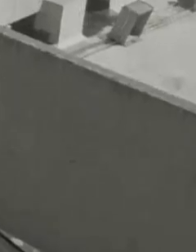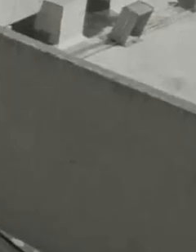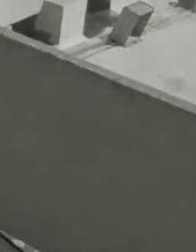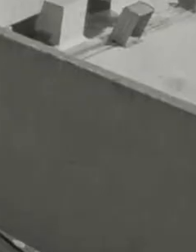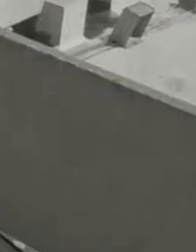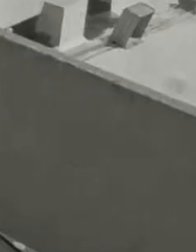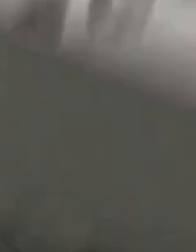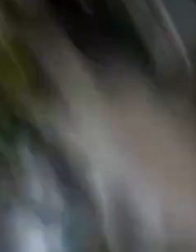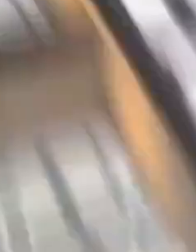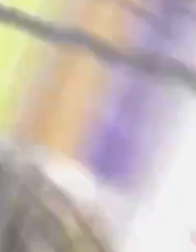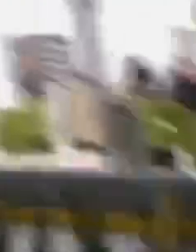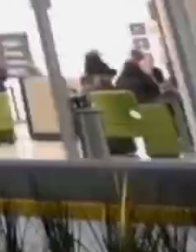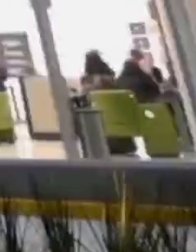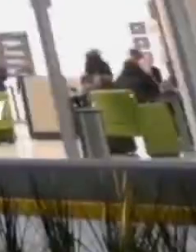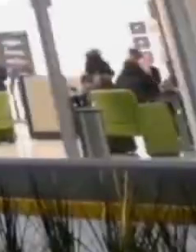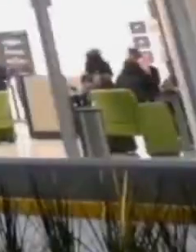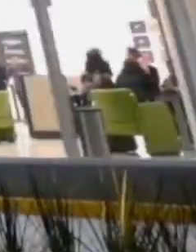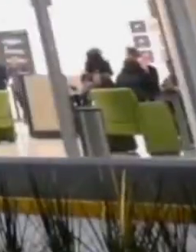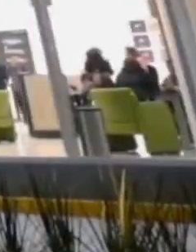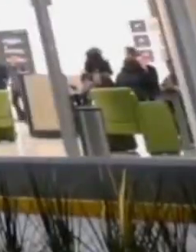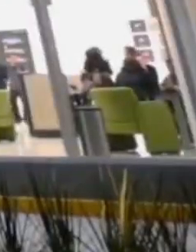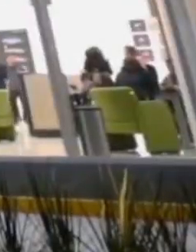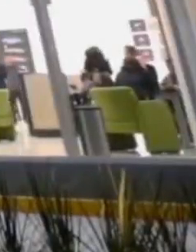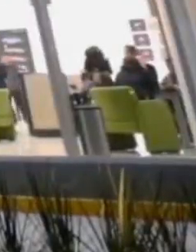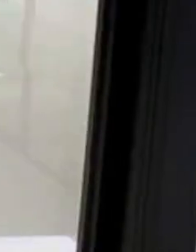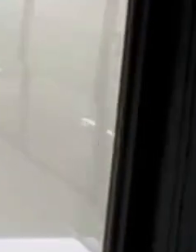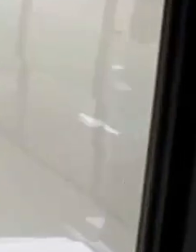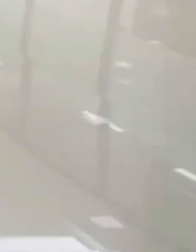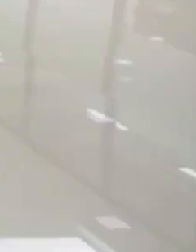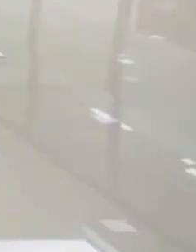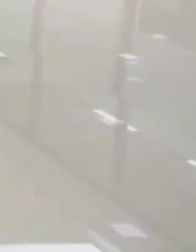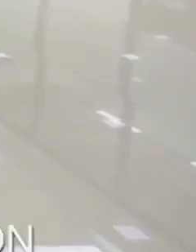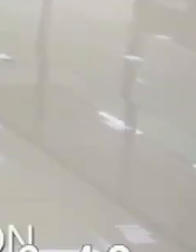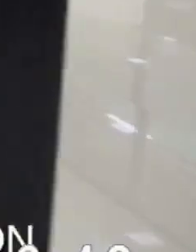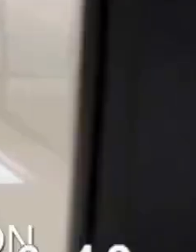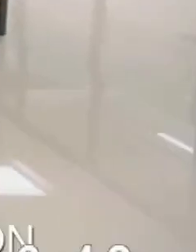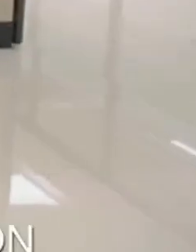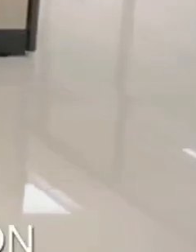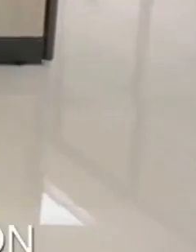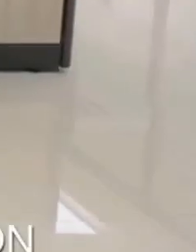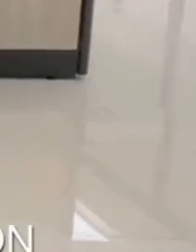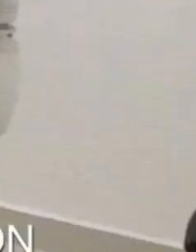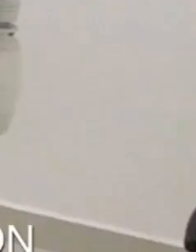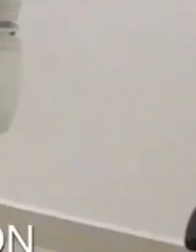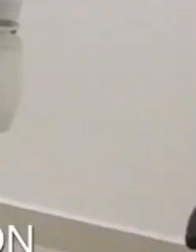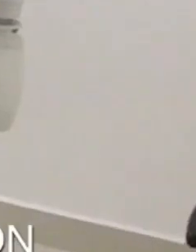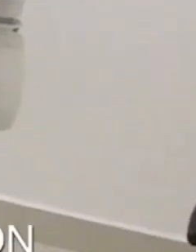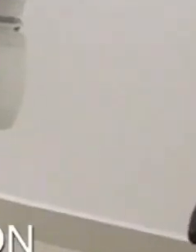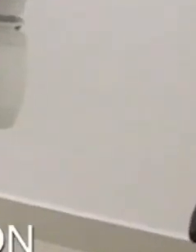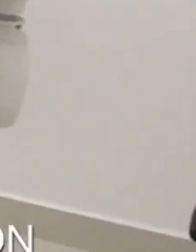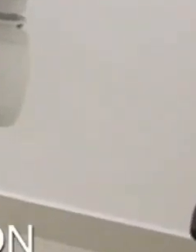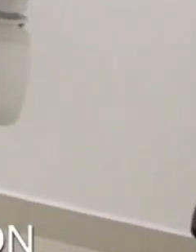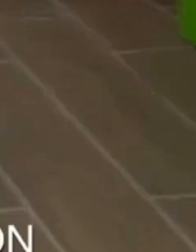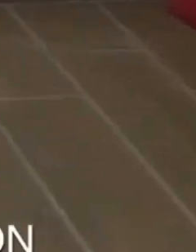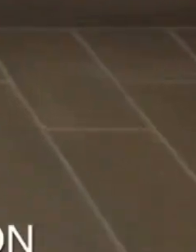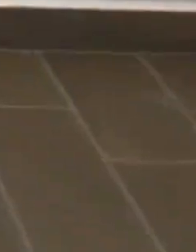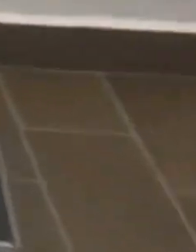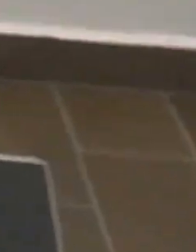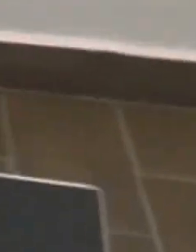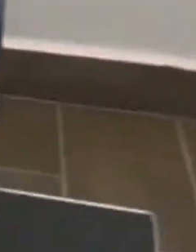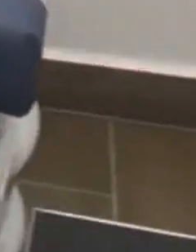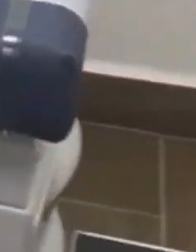Y rezago por años. Elegimos mirar diferente y remodelamos por completo la clínica del